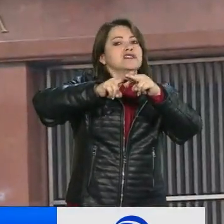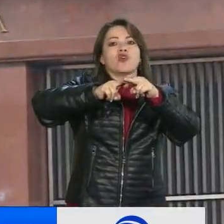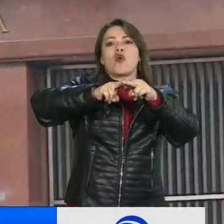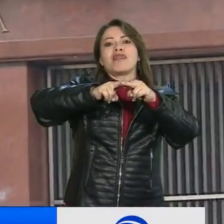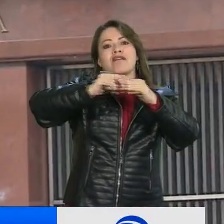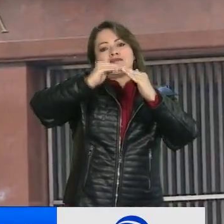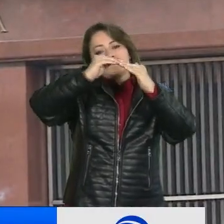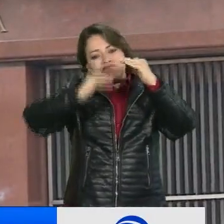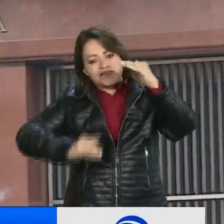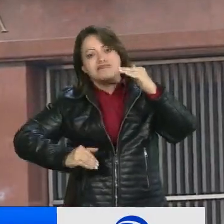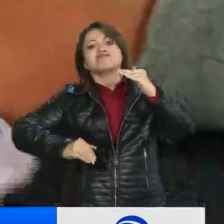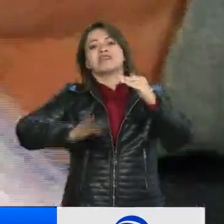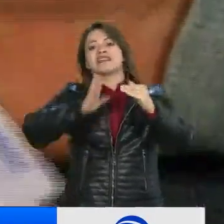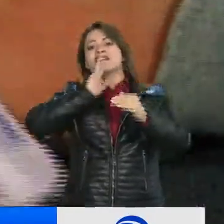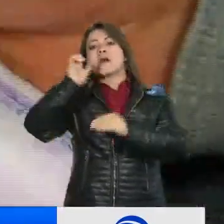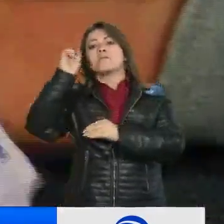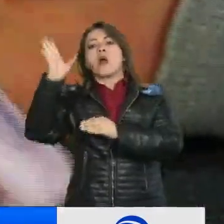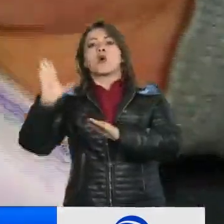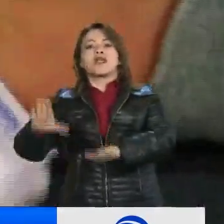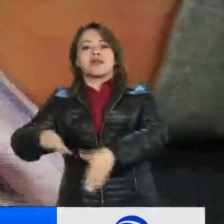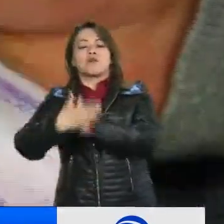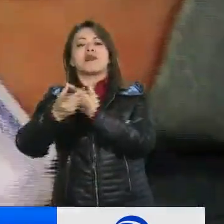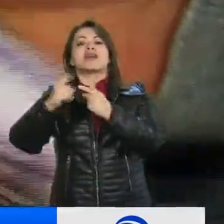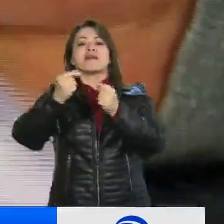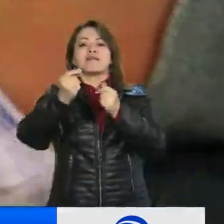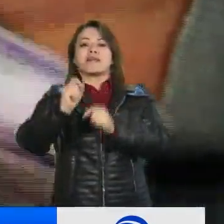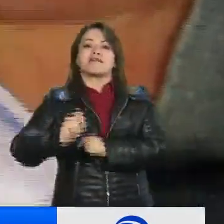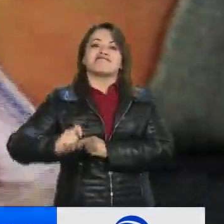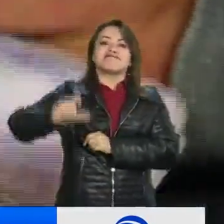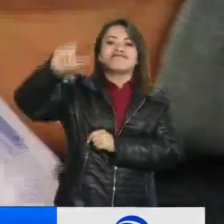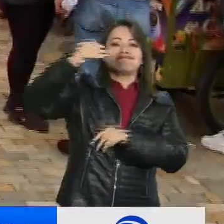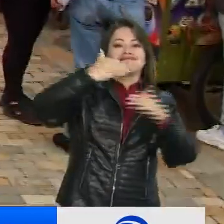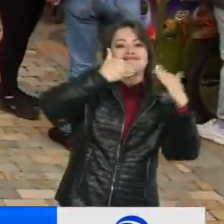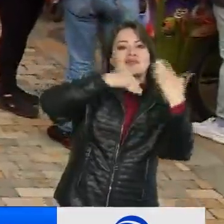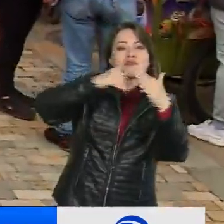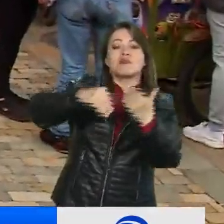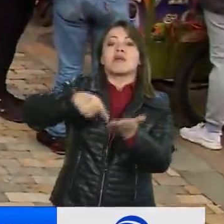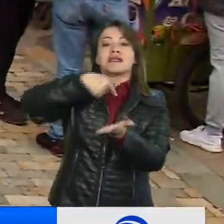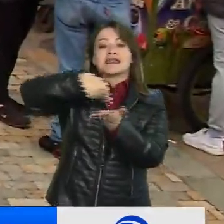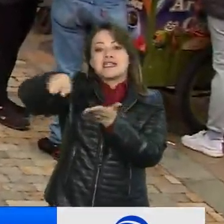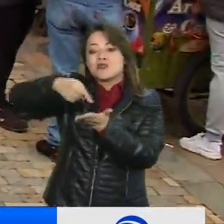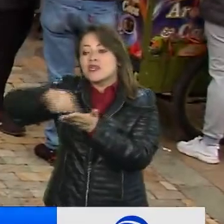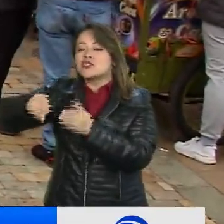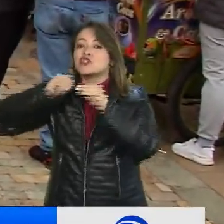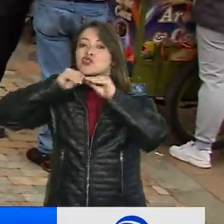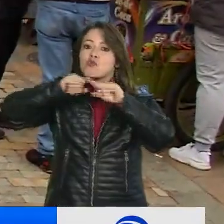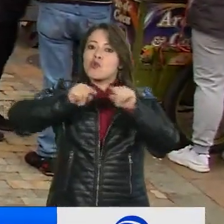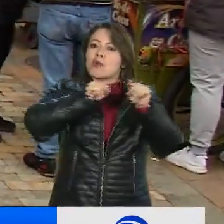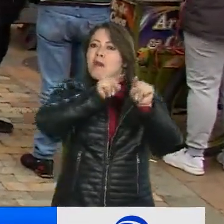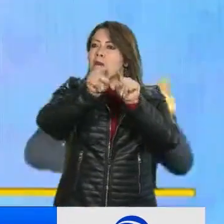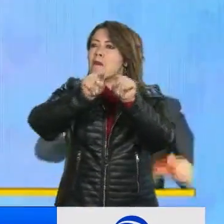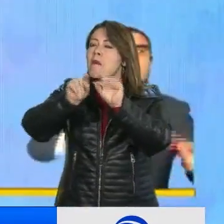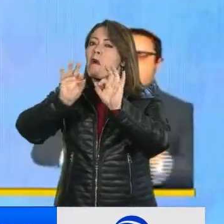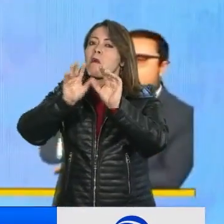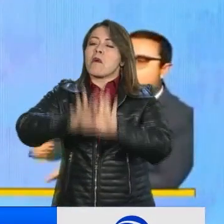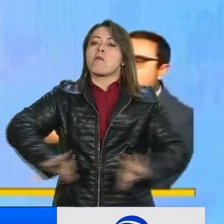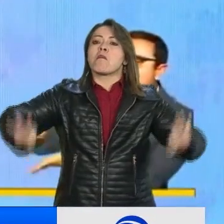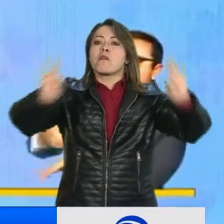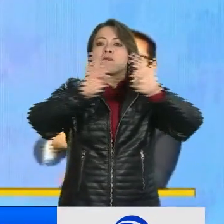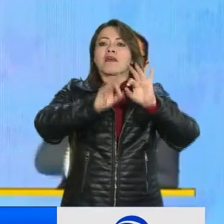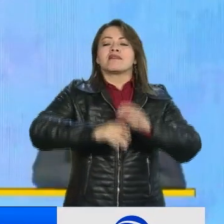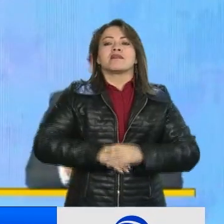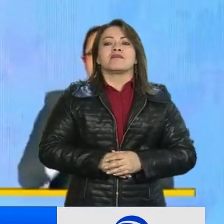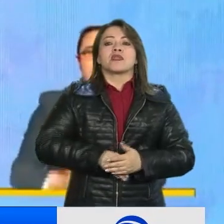la República. También el incremento del salario mínimo y el gasto público representarían un papel importante. Y empieza a